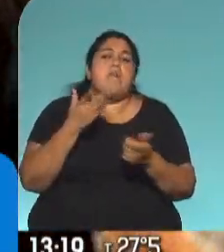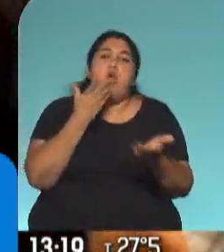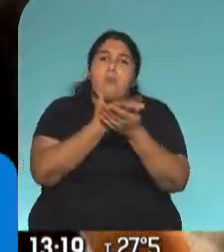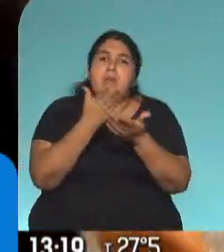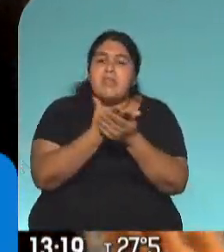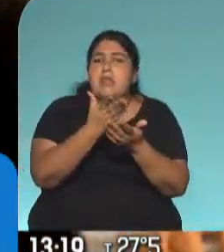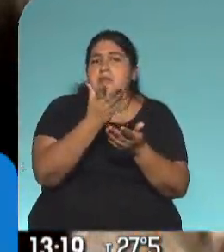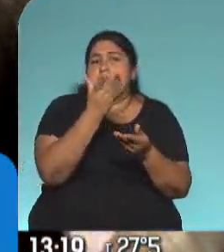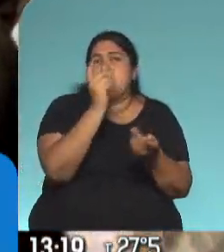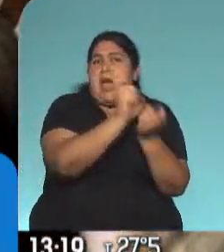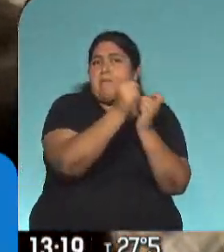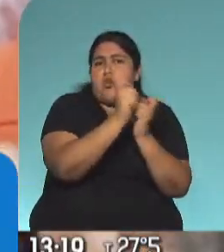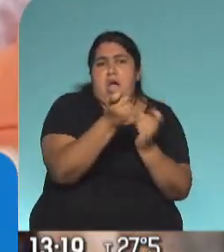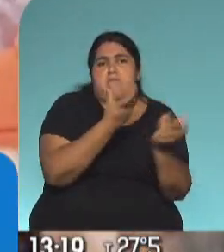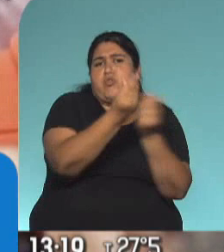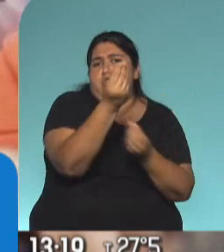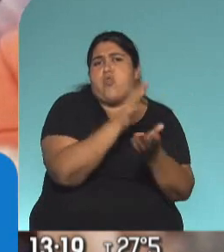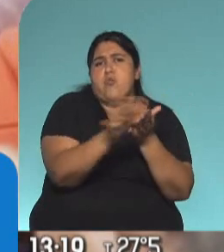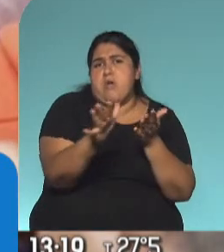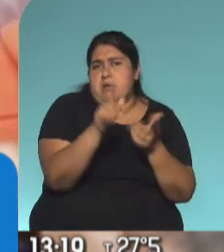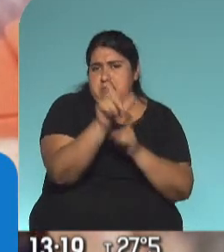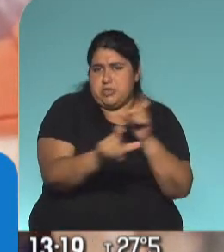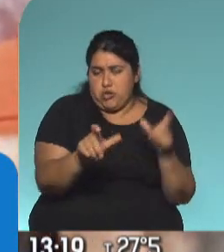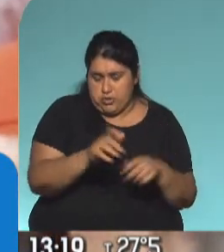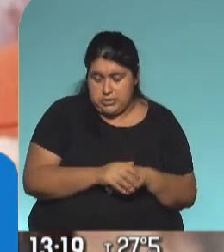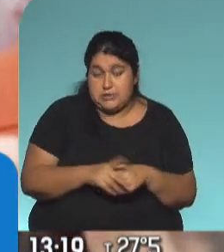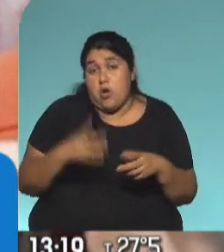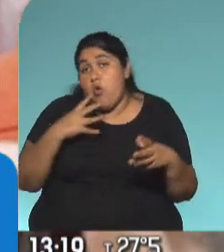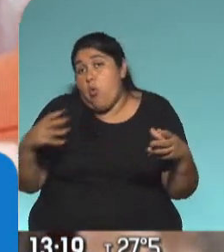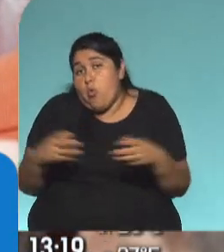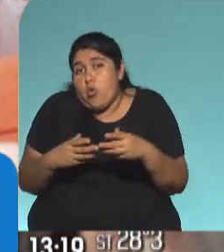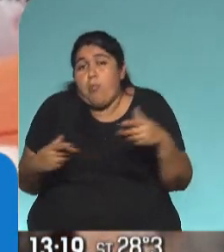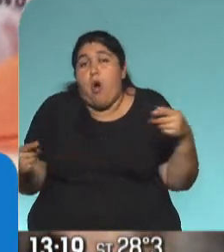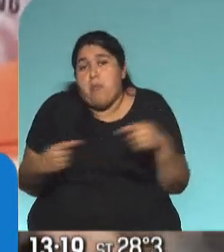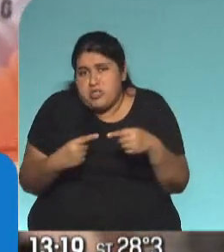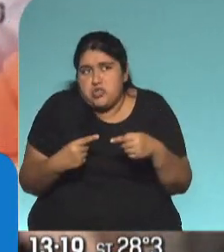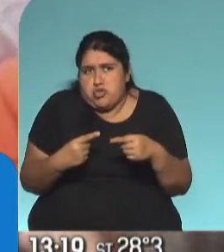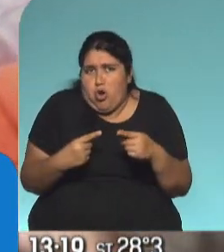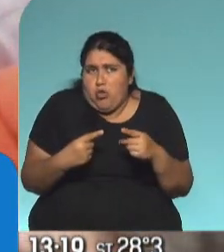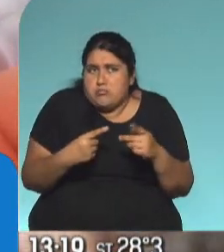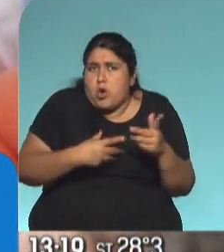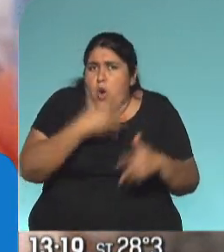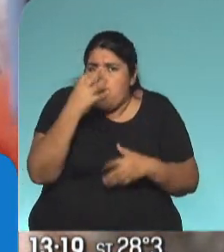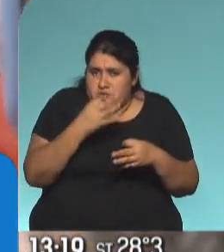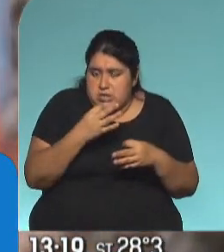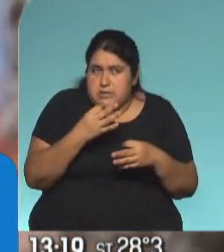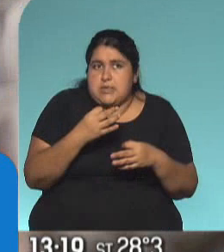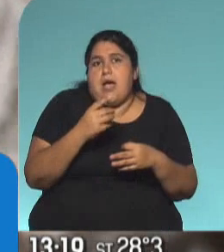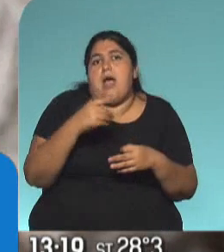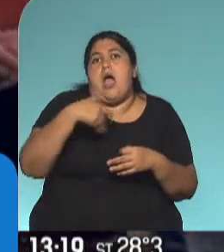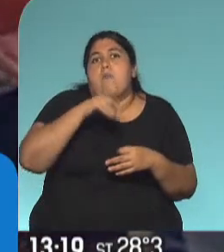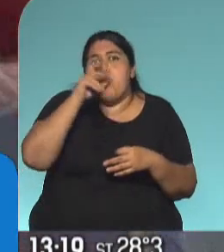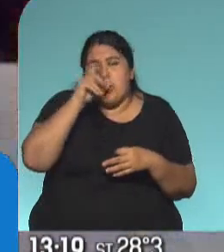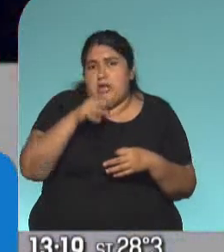en la política. Exactamente, una oposición a una política de ajuste, y en parte le torcieron el brazo a Lenín Moreno con esa